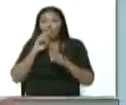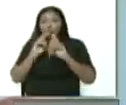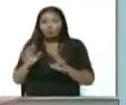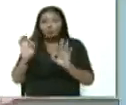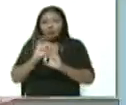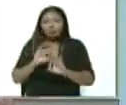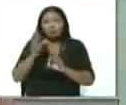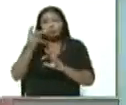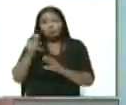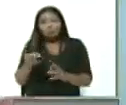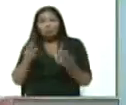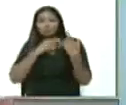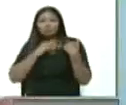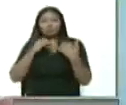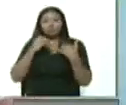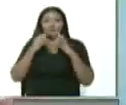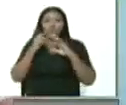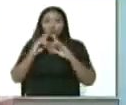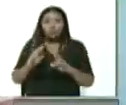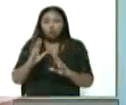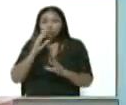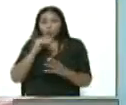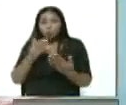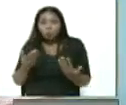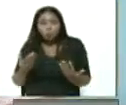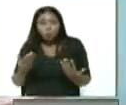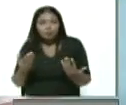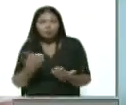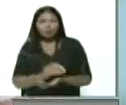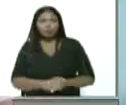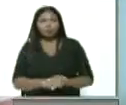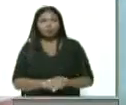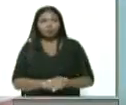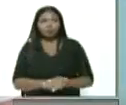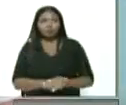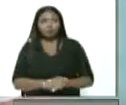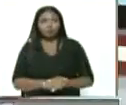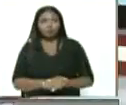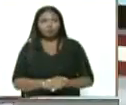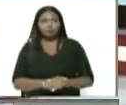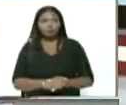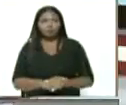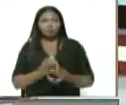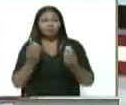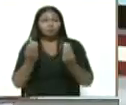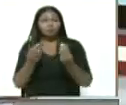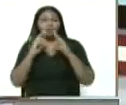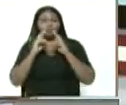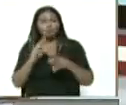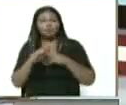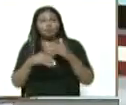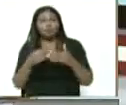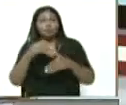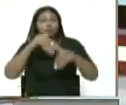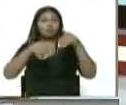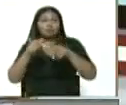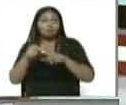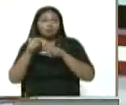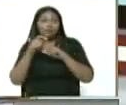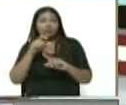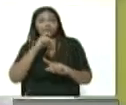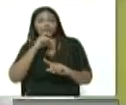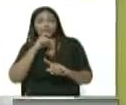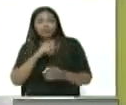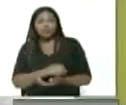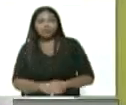cantidad de cargos no hemos podido dar son muchos cargos a partir de una lista bastante compleja pero